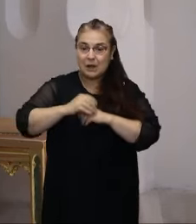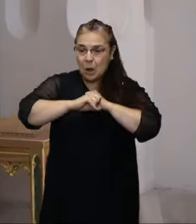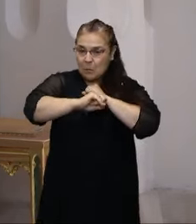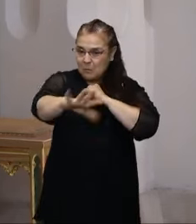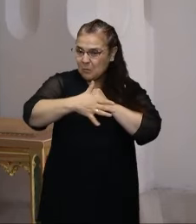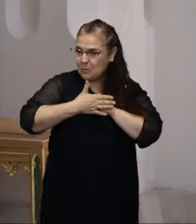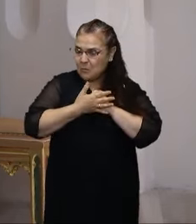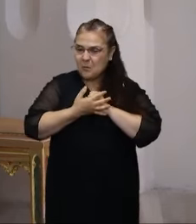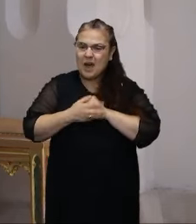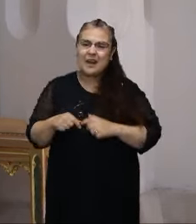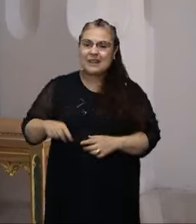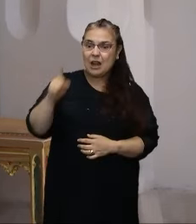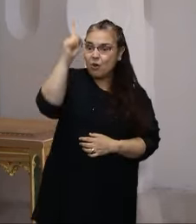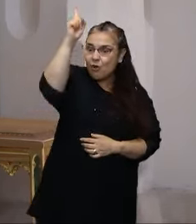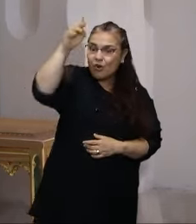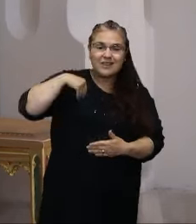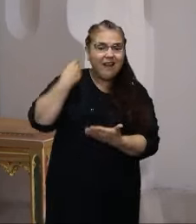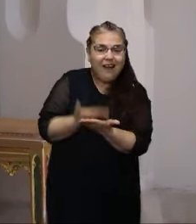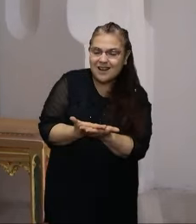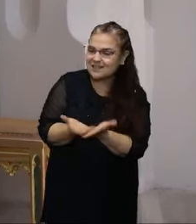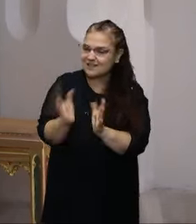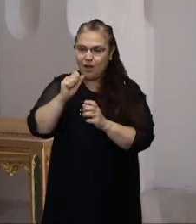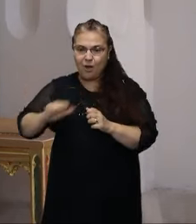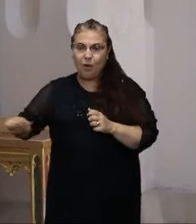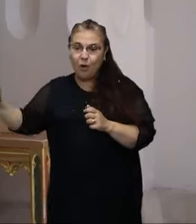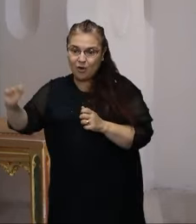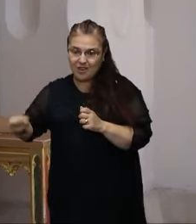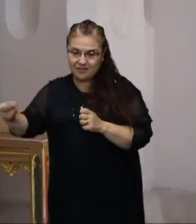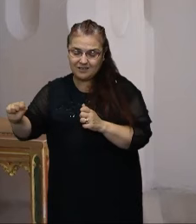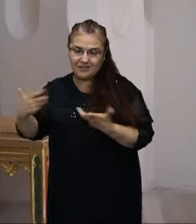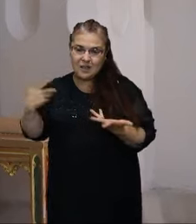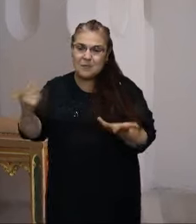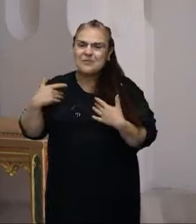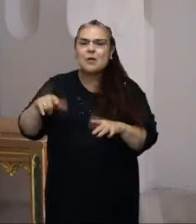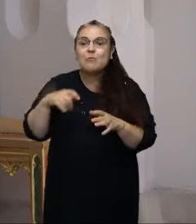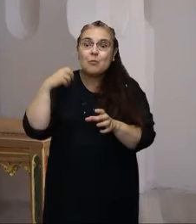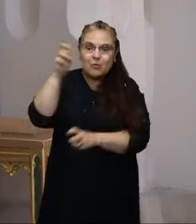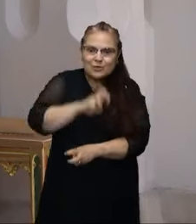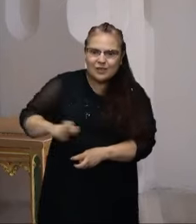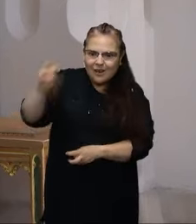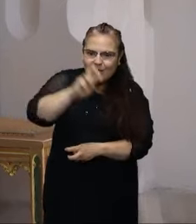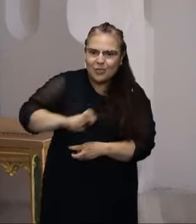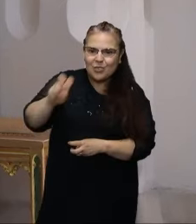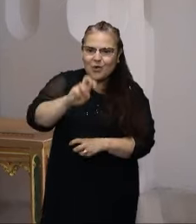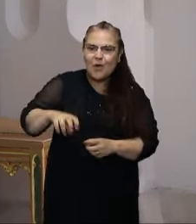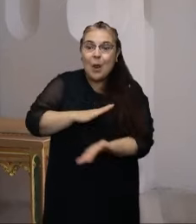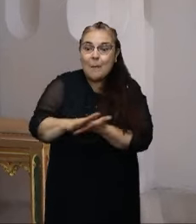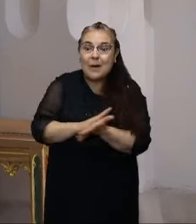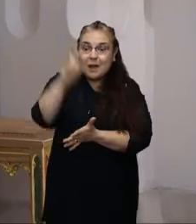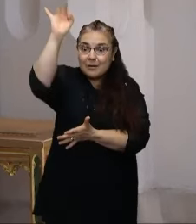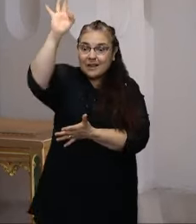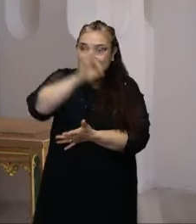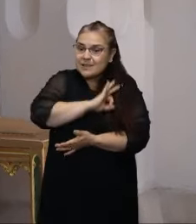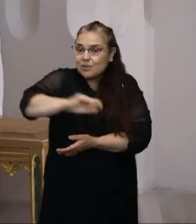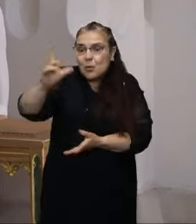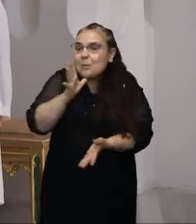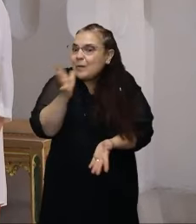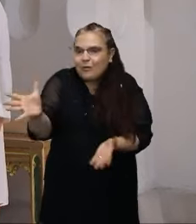del septentrión a oriente deambularán, buscando la palabra del Señor, pero no la encontrarán.